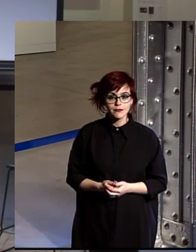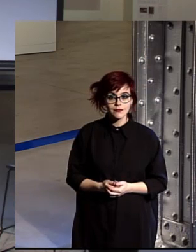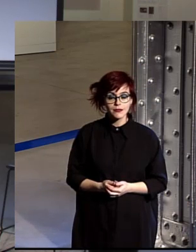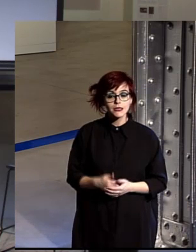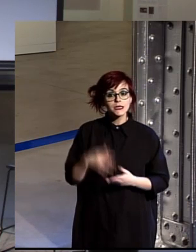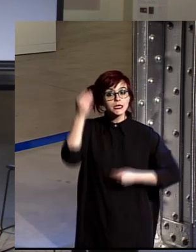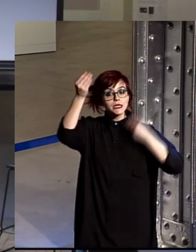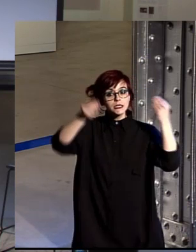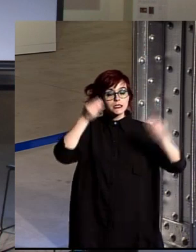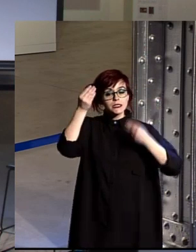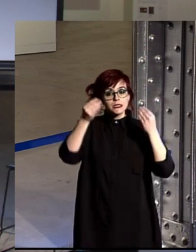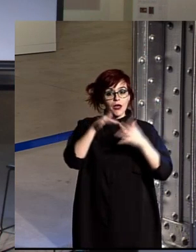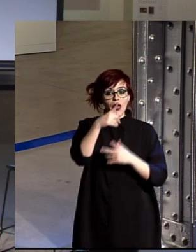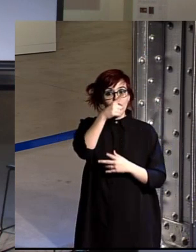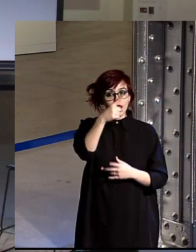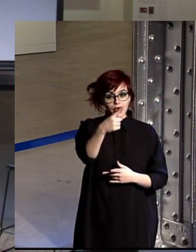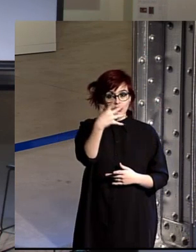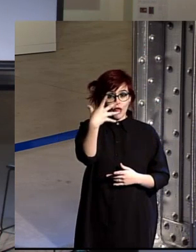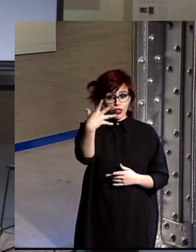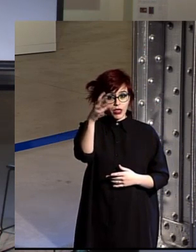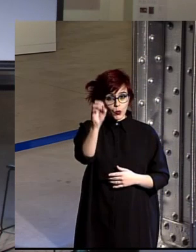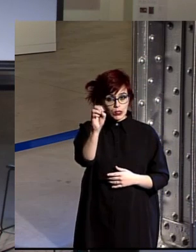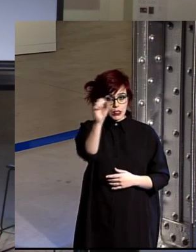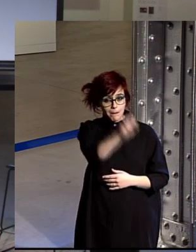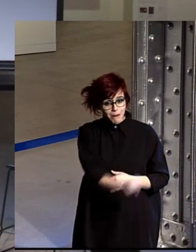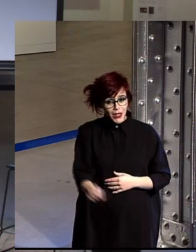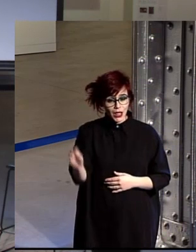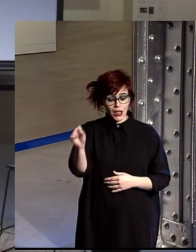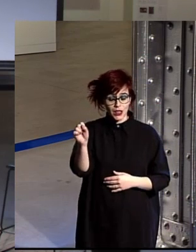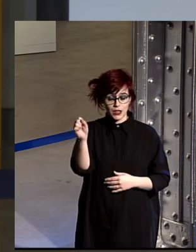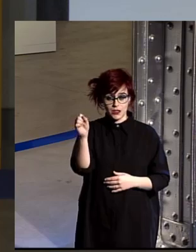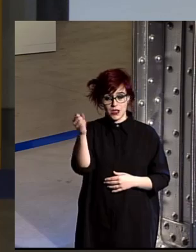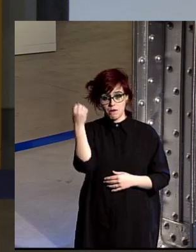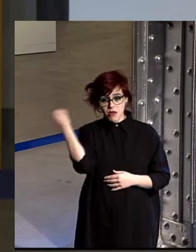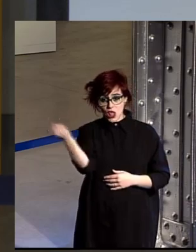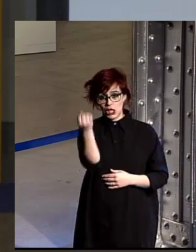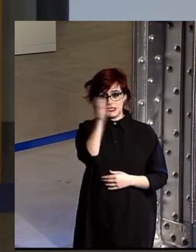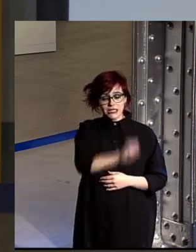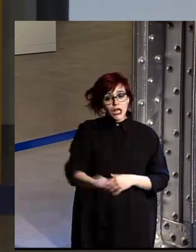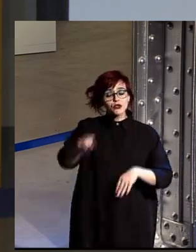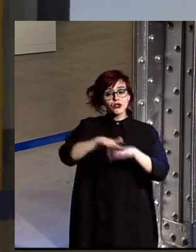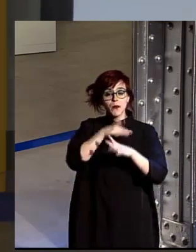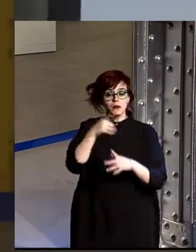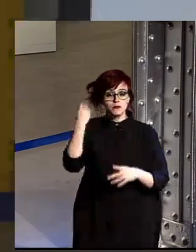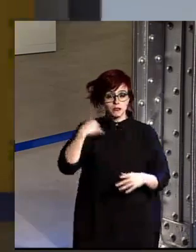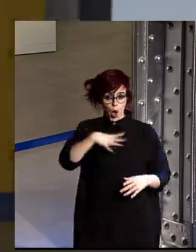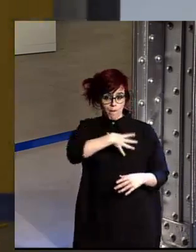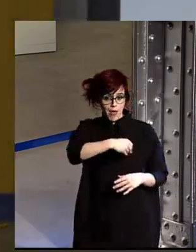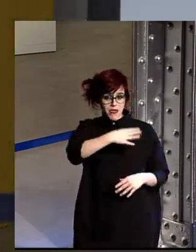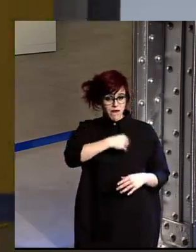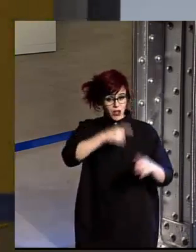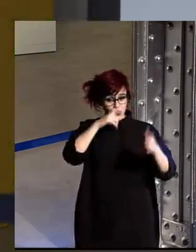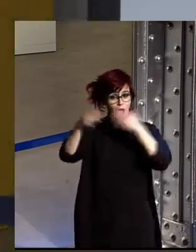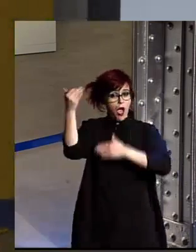Se considera que hace aproximadamente 150 millones de años, en los mamíferos, que hasta entonces eran o éramos